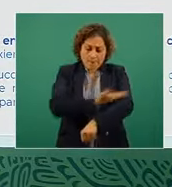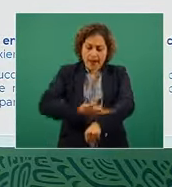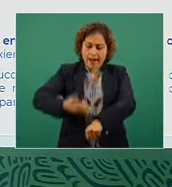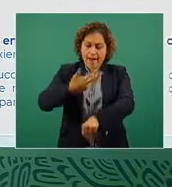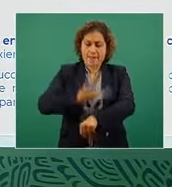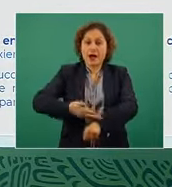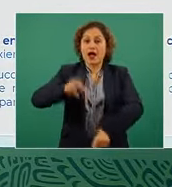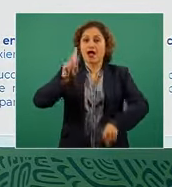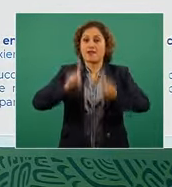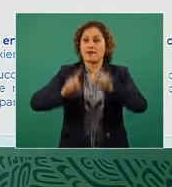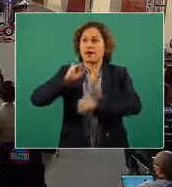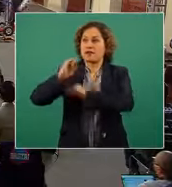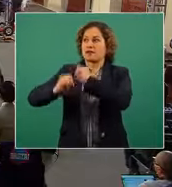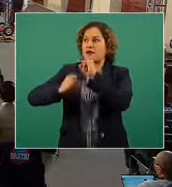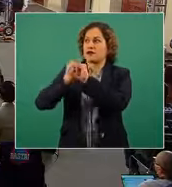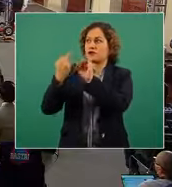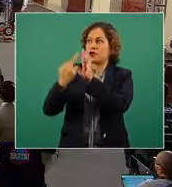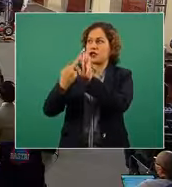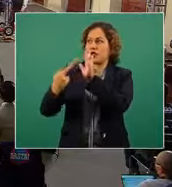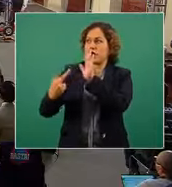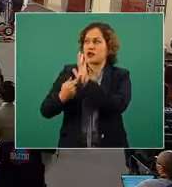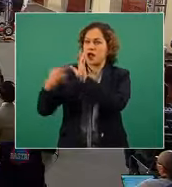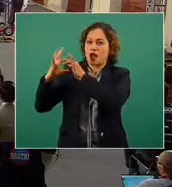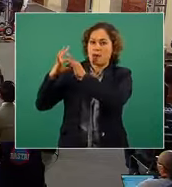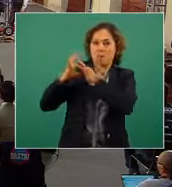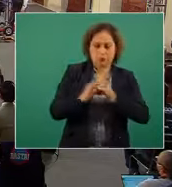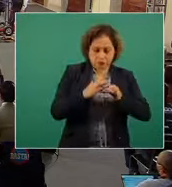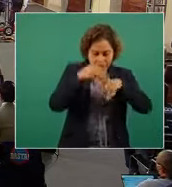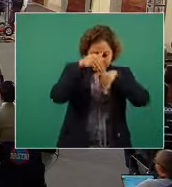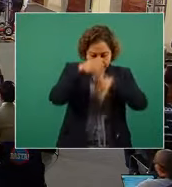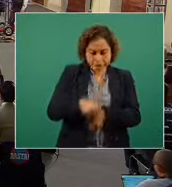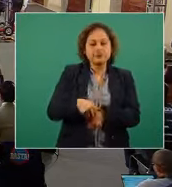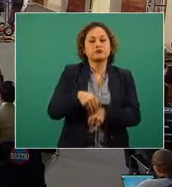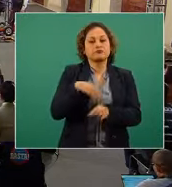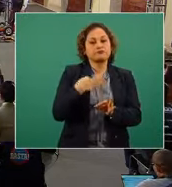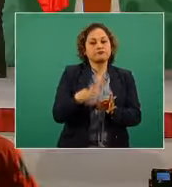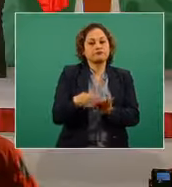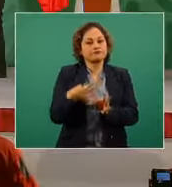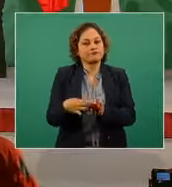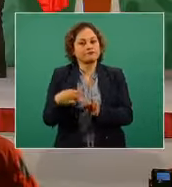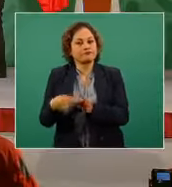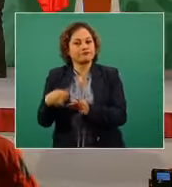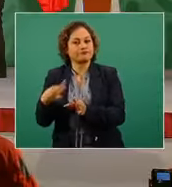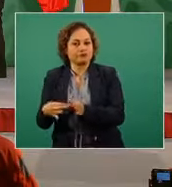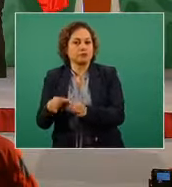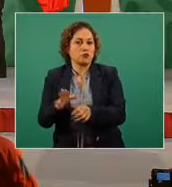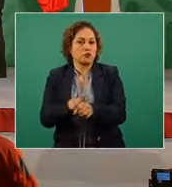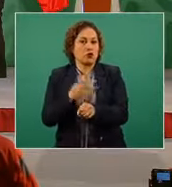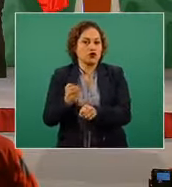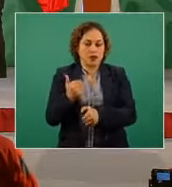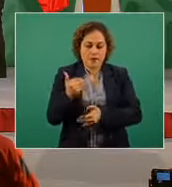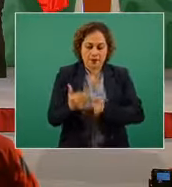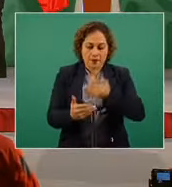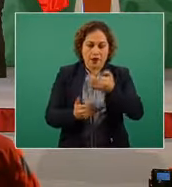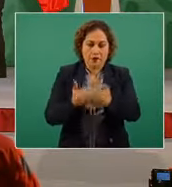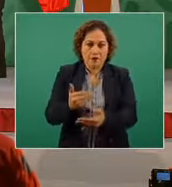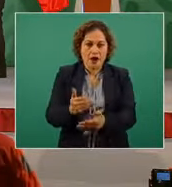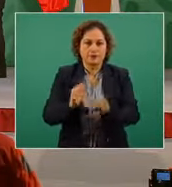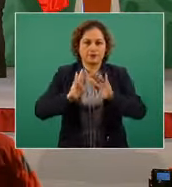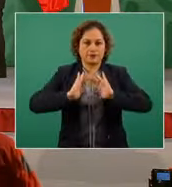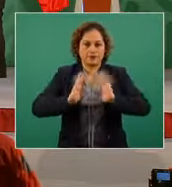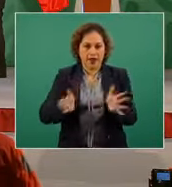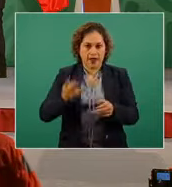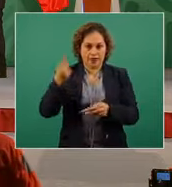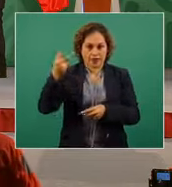normas internacionales. Bueno, pero que ustedes sepan que las dos cosas que se dijeron están en curso. Envasado,